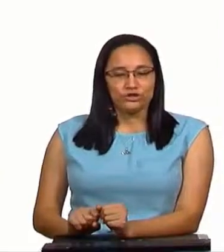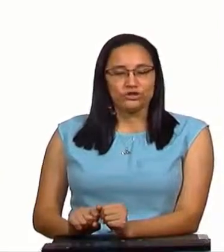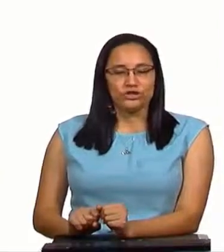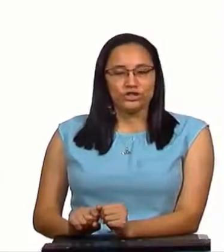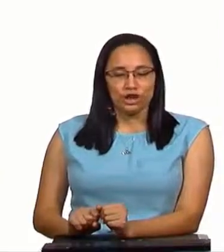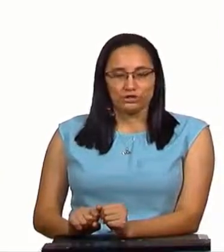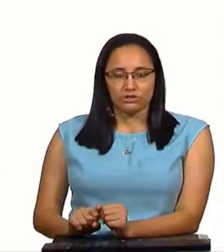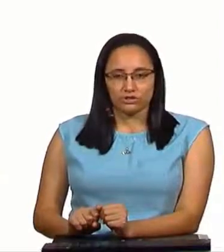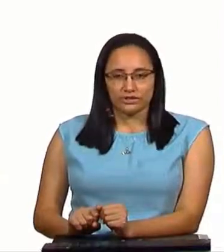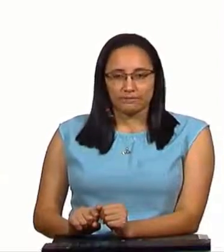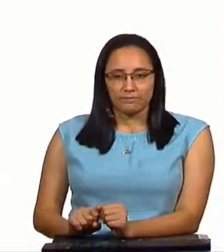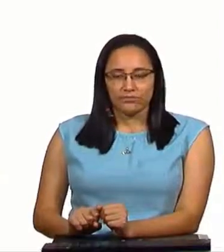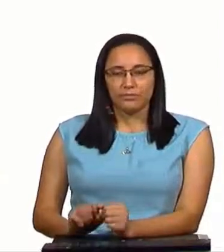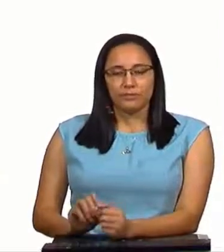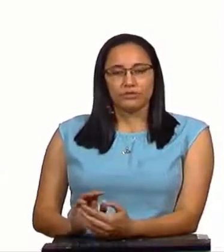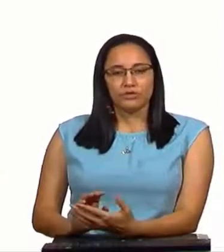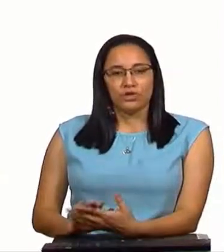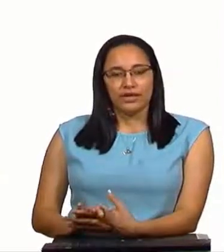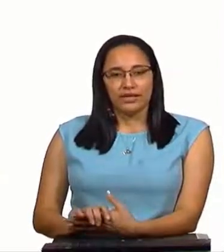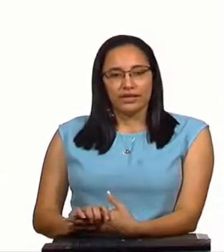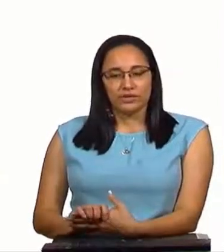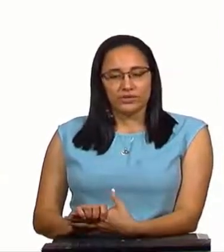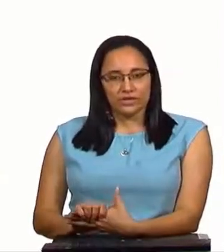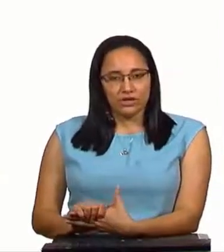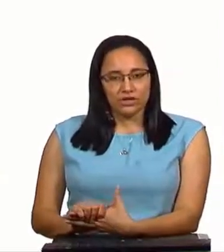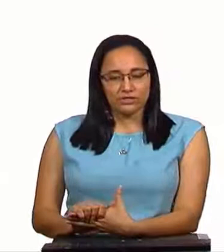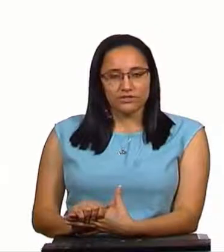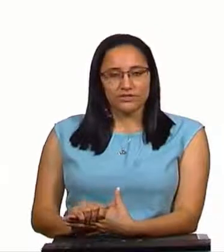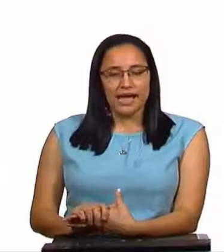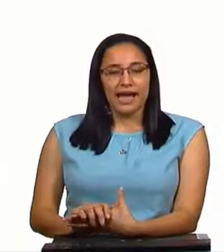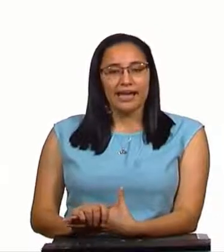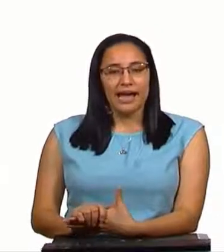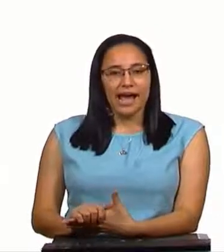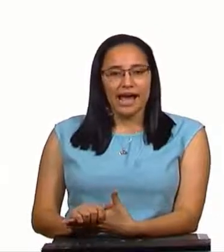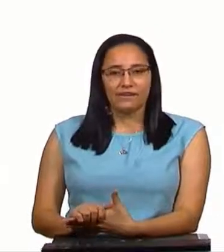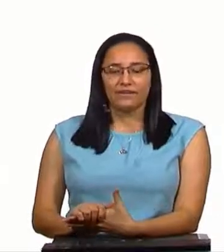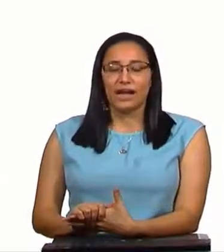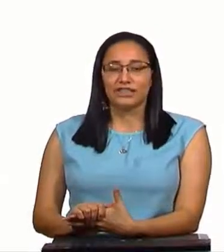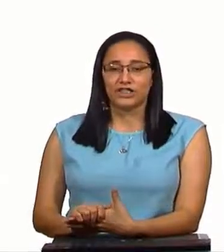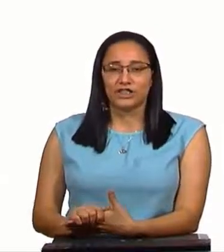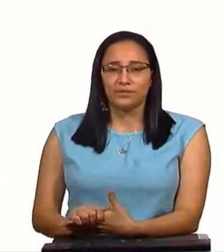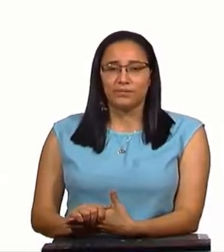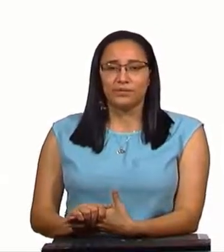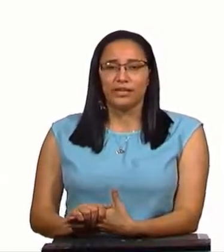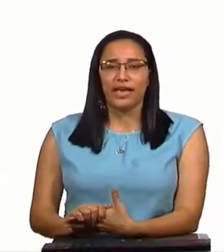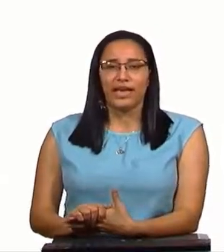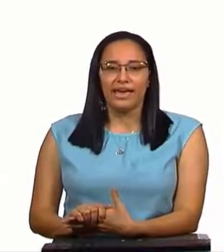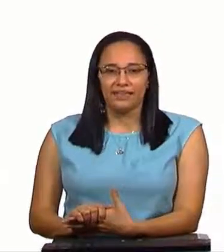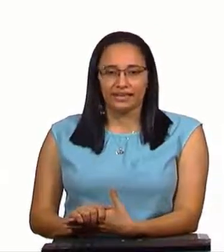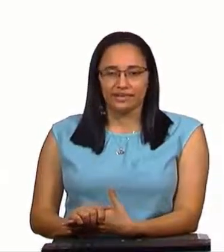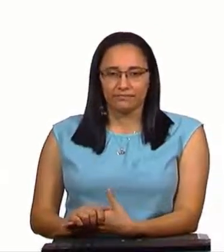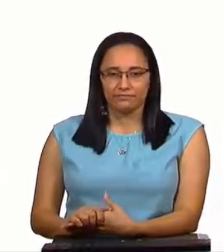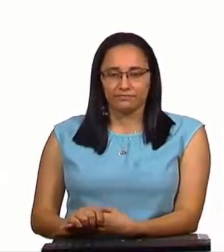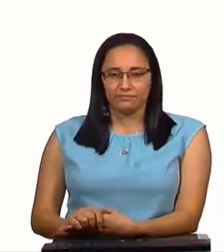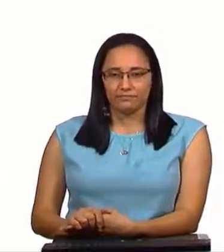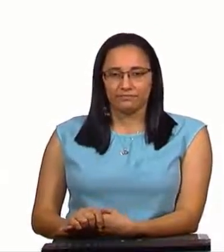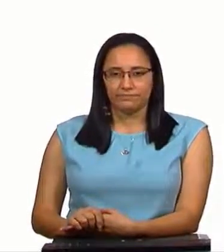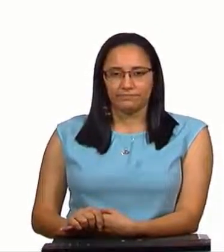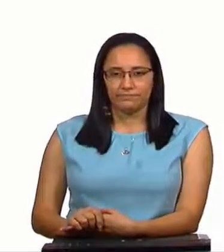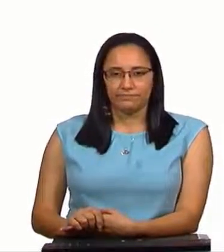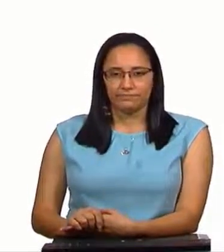go to the doctors. Entonces, vamos todos a leer nuestras oraciones. I have a terrible headache.